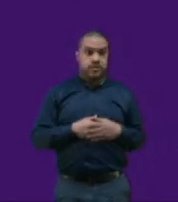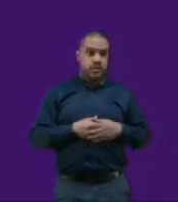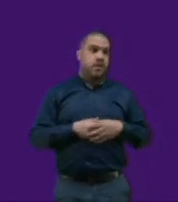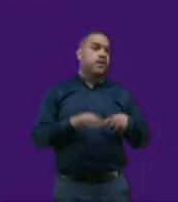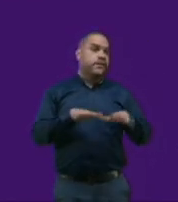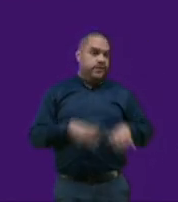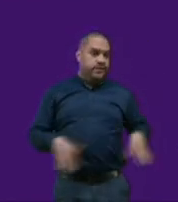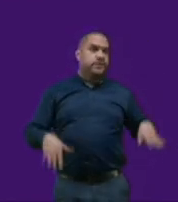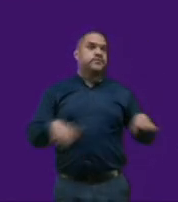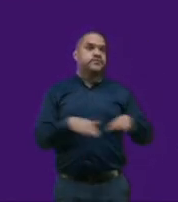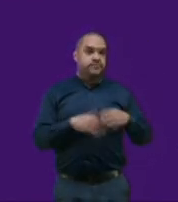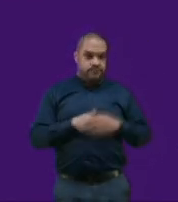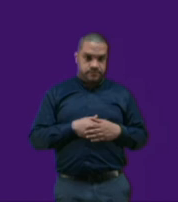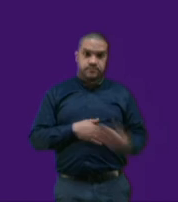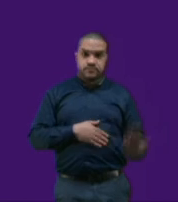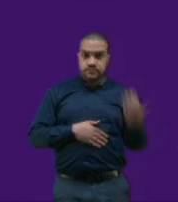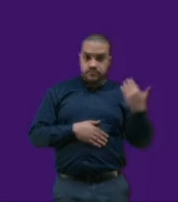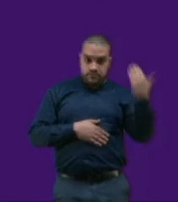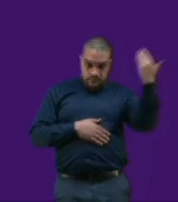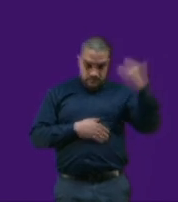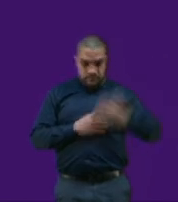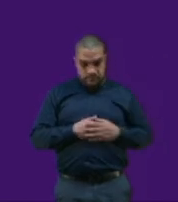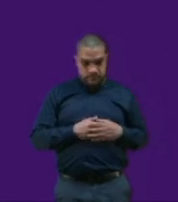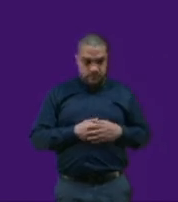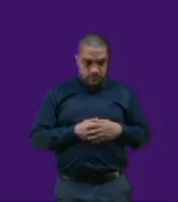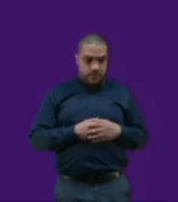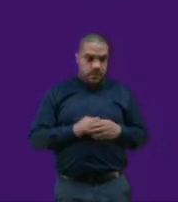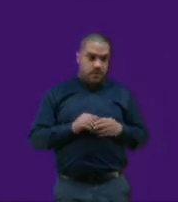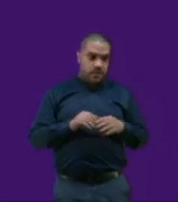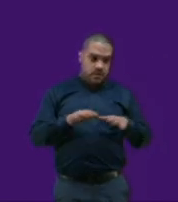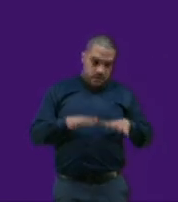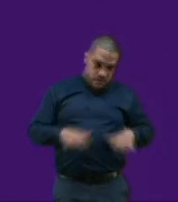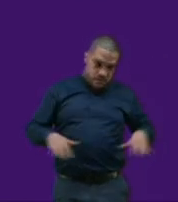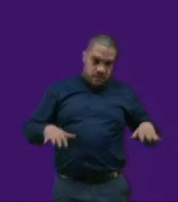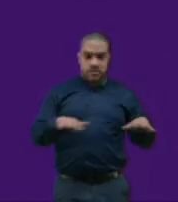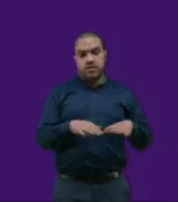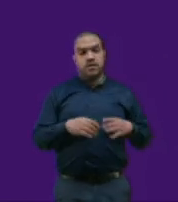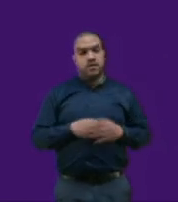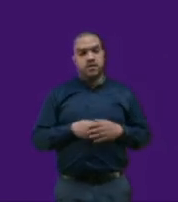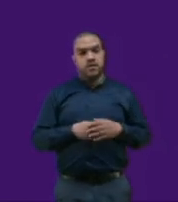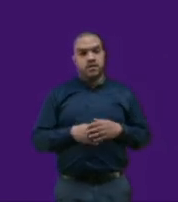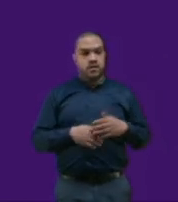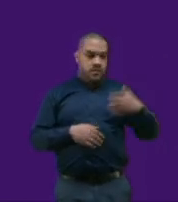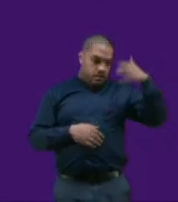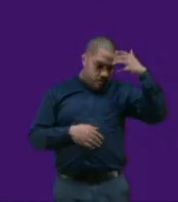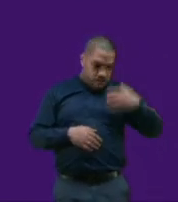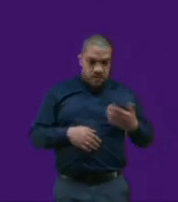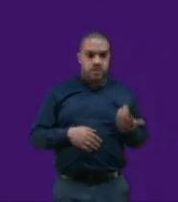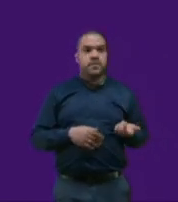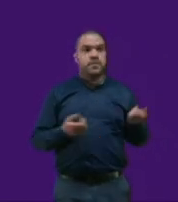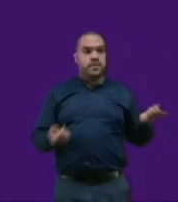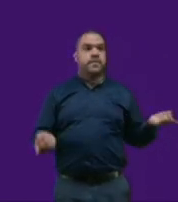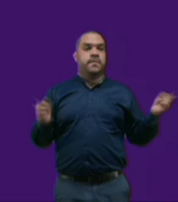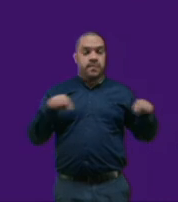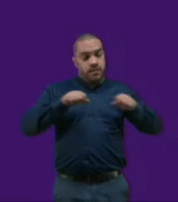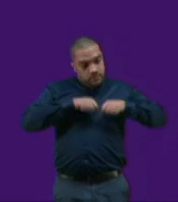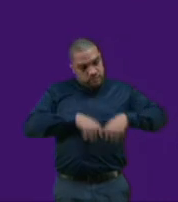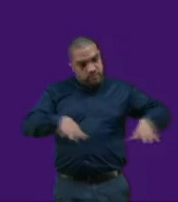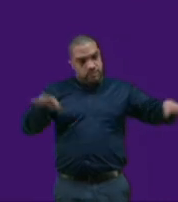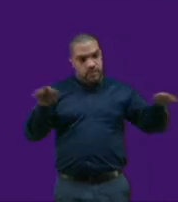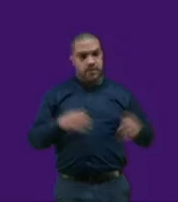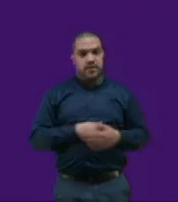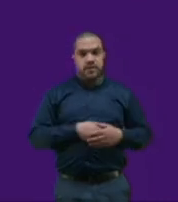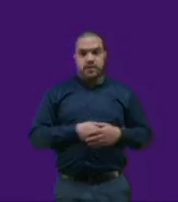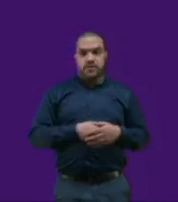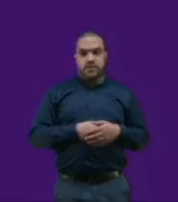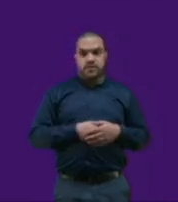poquitos te permite manejar las expectativas del inversionista y manejar la evaluación y, por lo tanto, la dilución. ¿Sí?